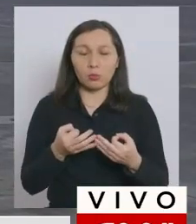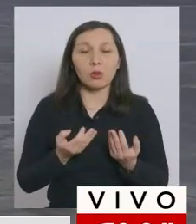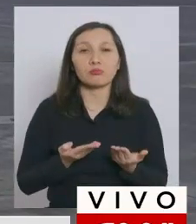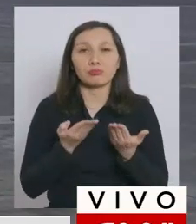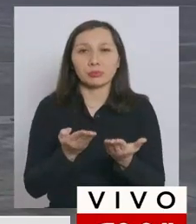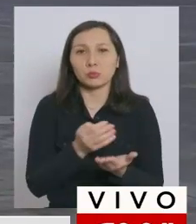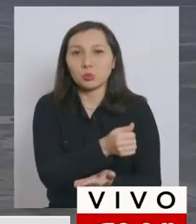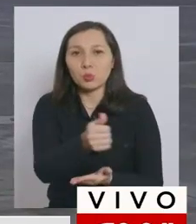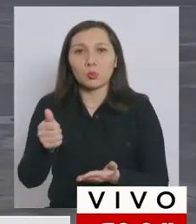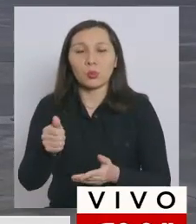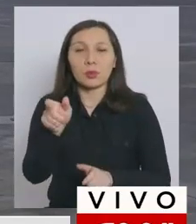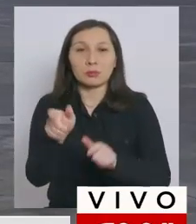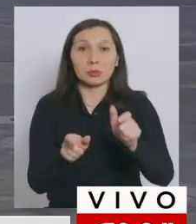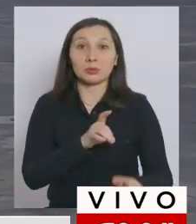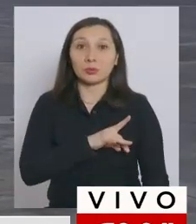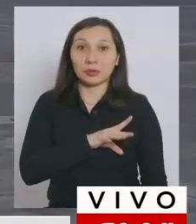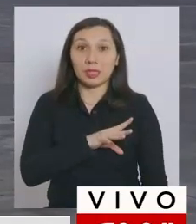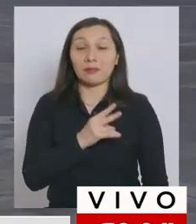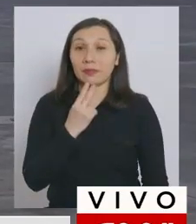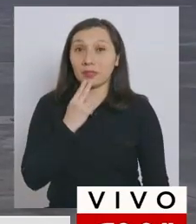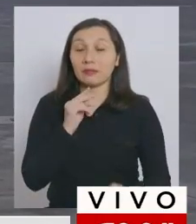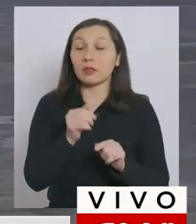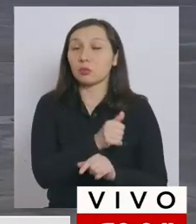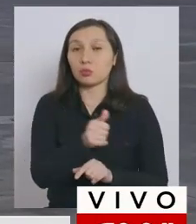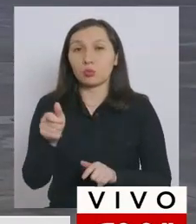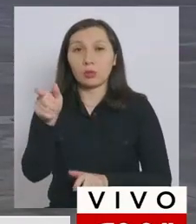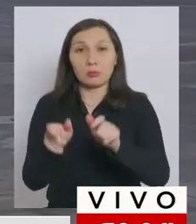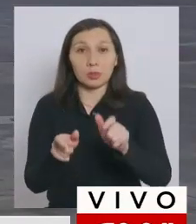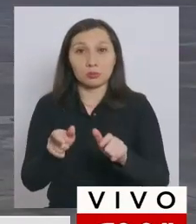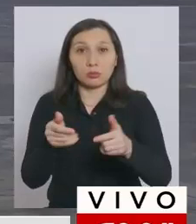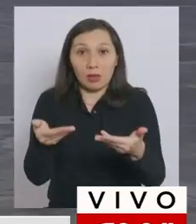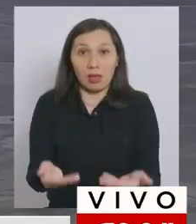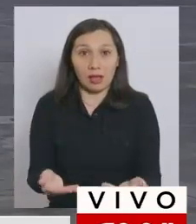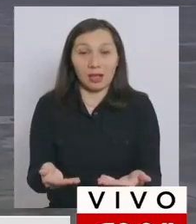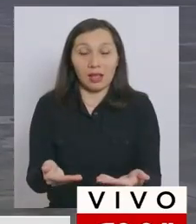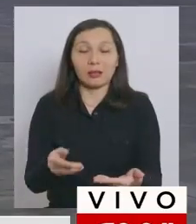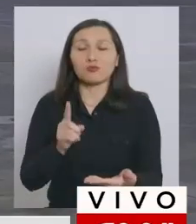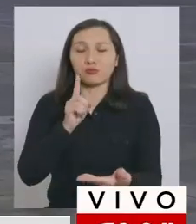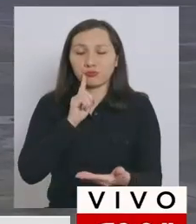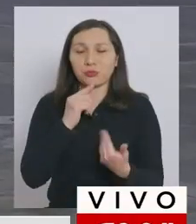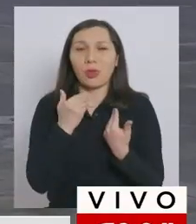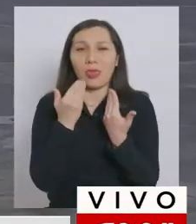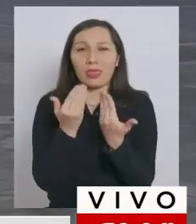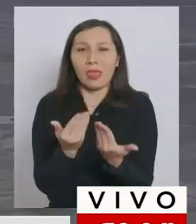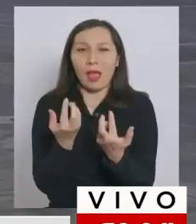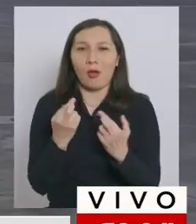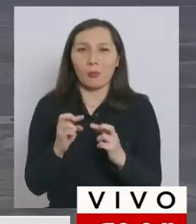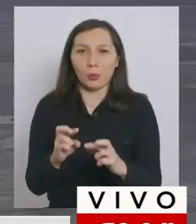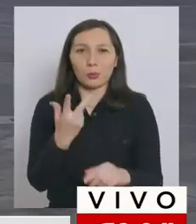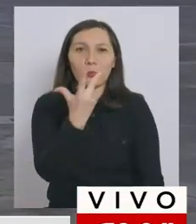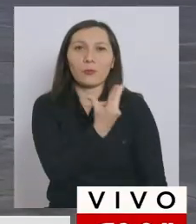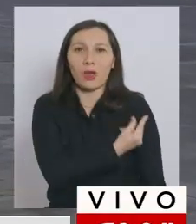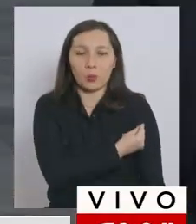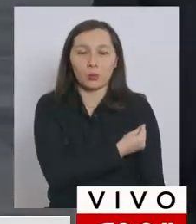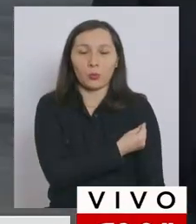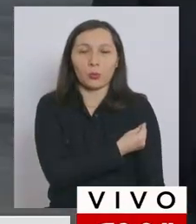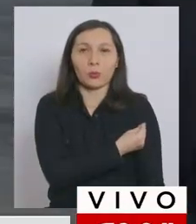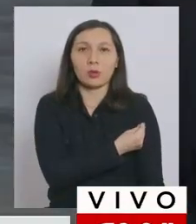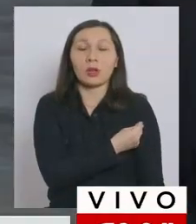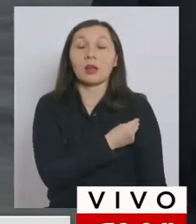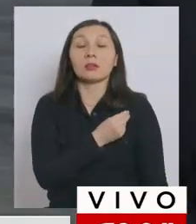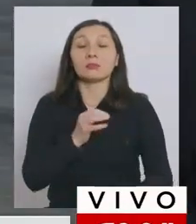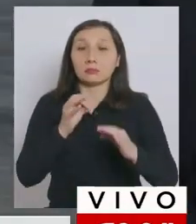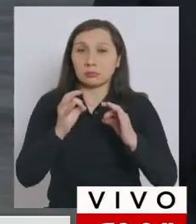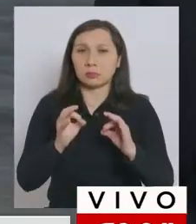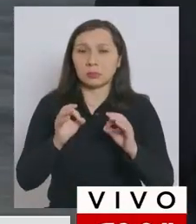nuestros compatriotas ya todos los ciudadanos de chile que tendrán la oportunidad de vacunarse con una